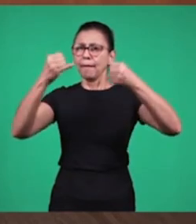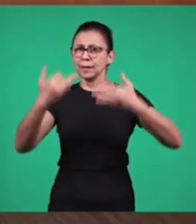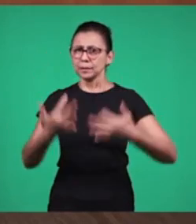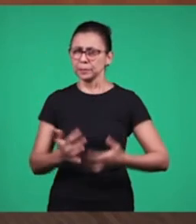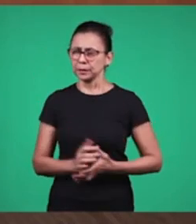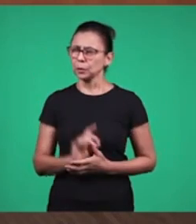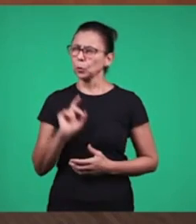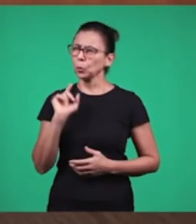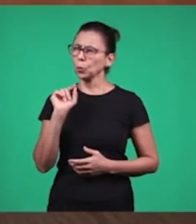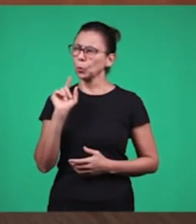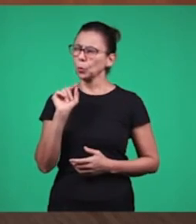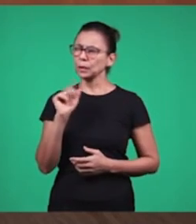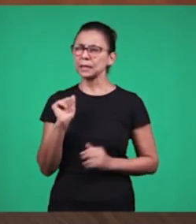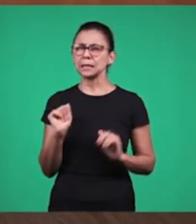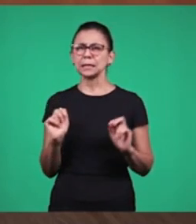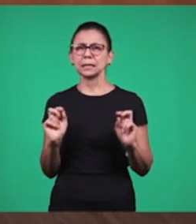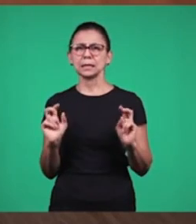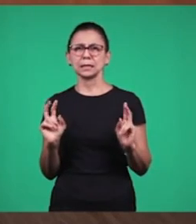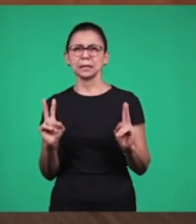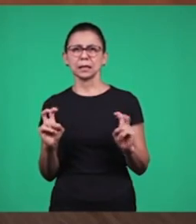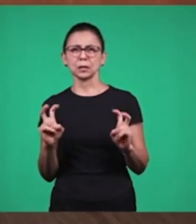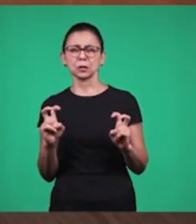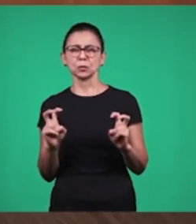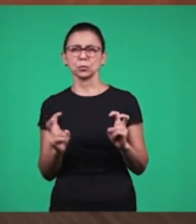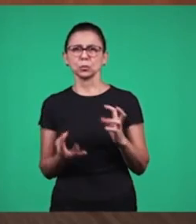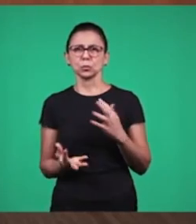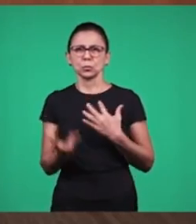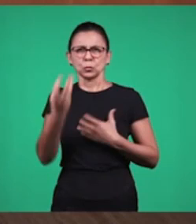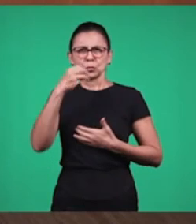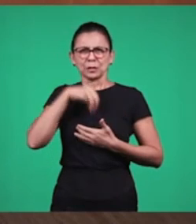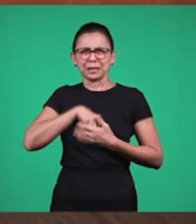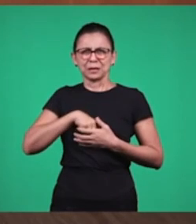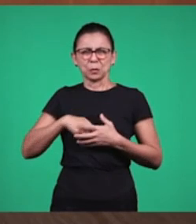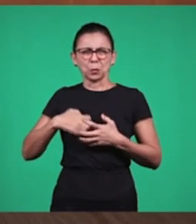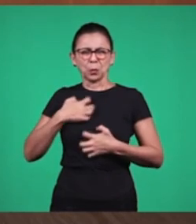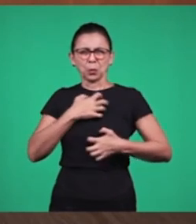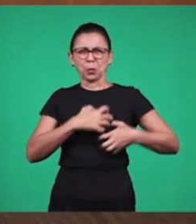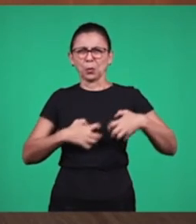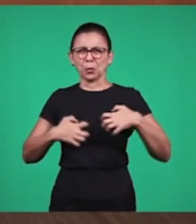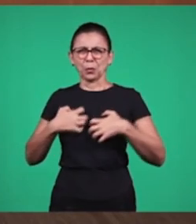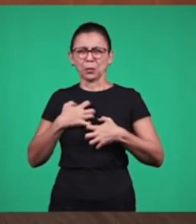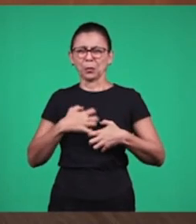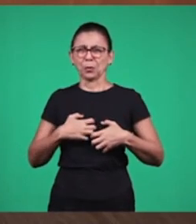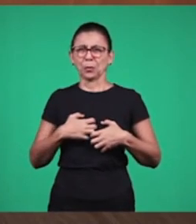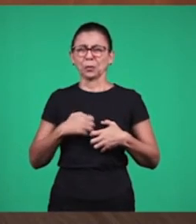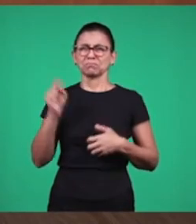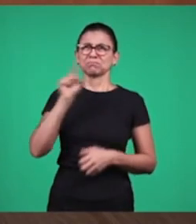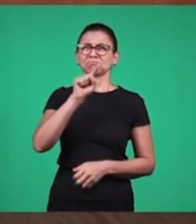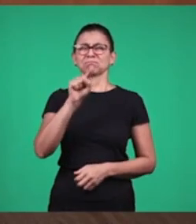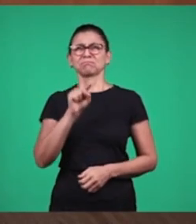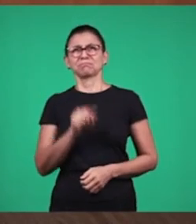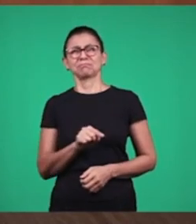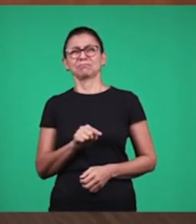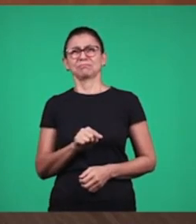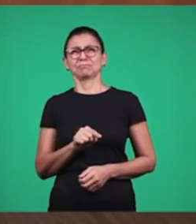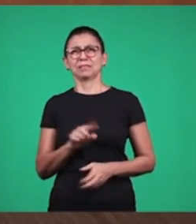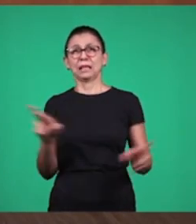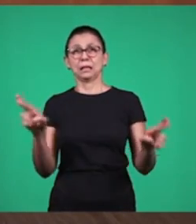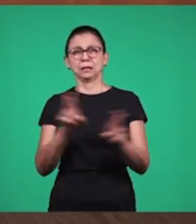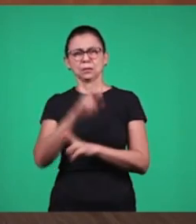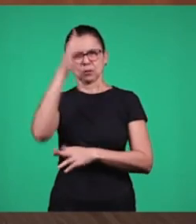crisis existencial está relacionada a la fe y es más, un hombre